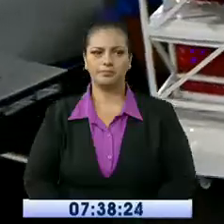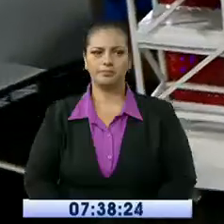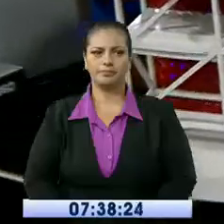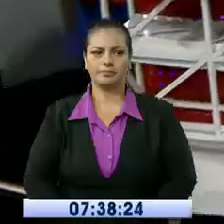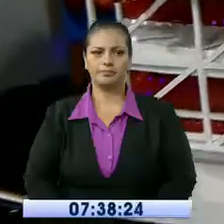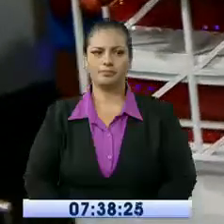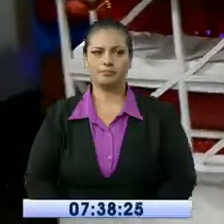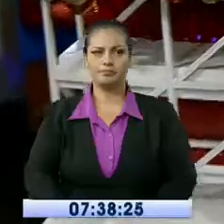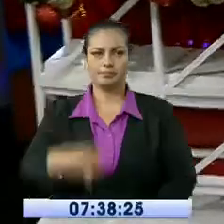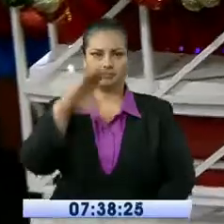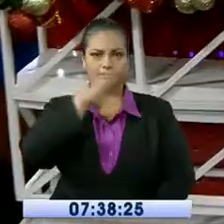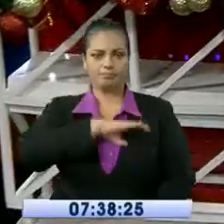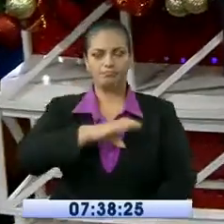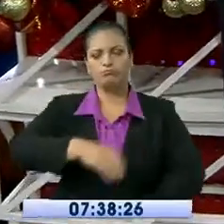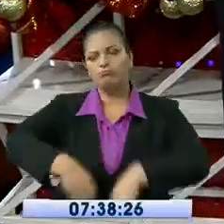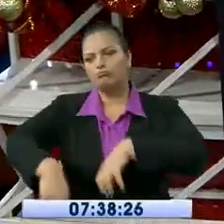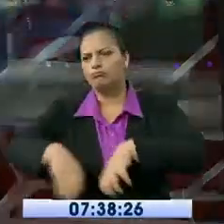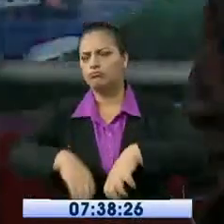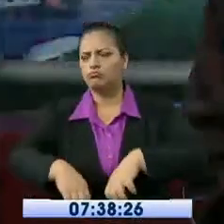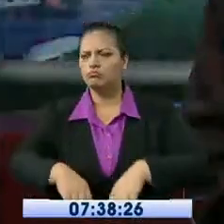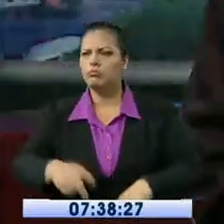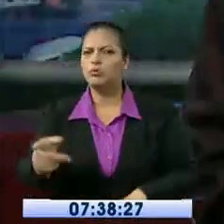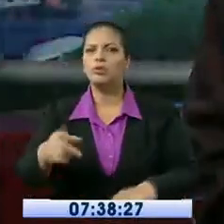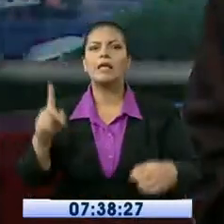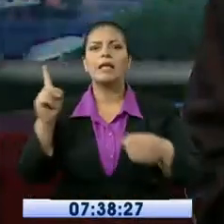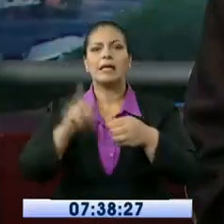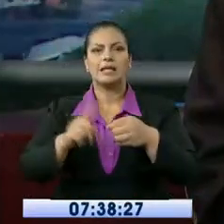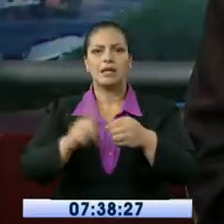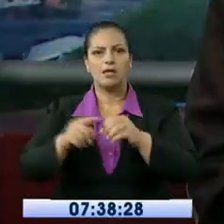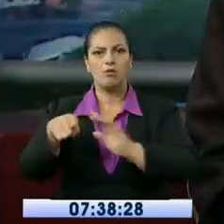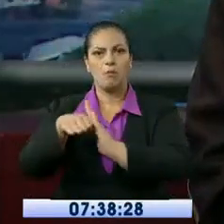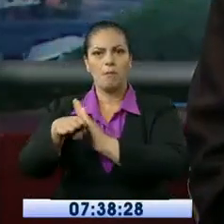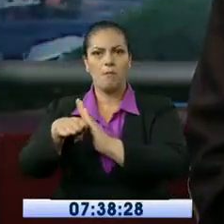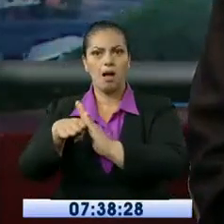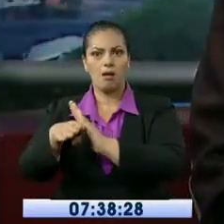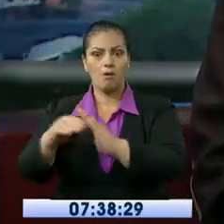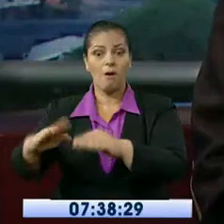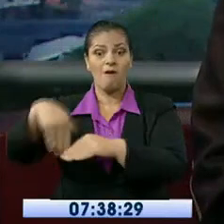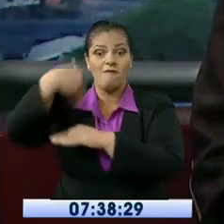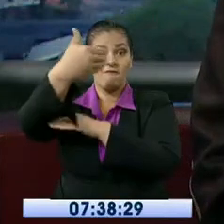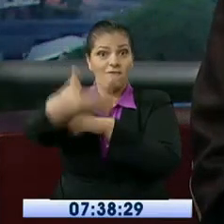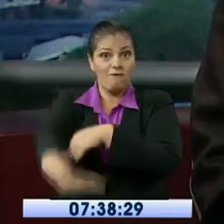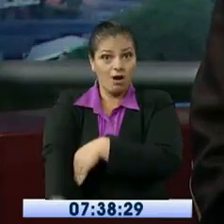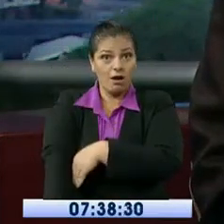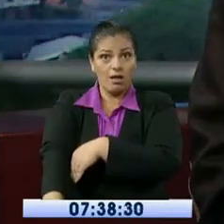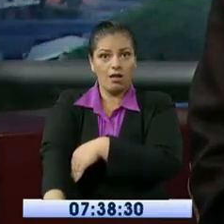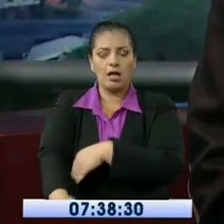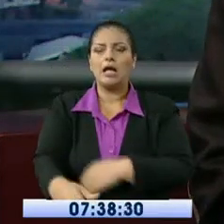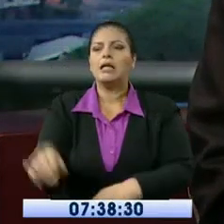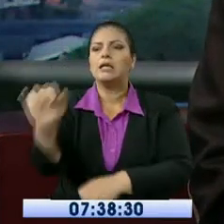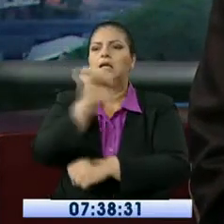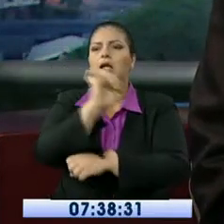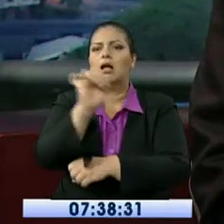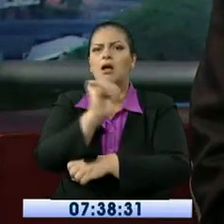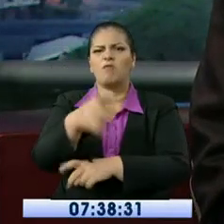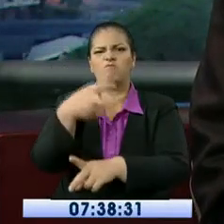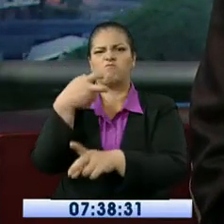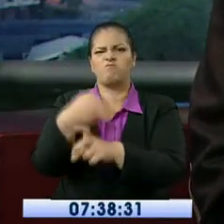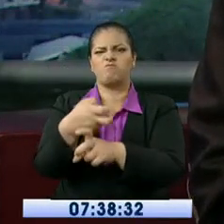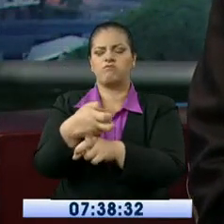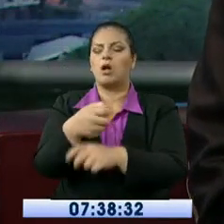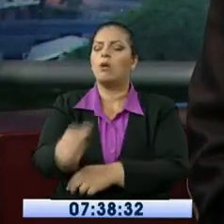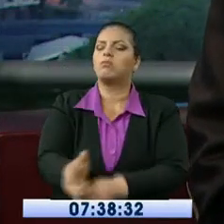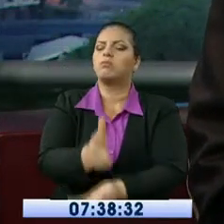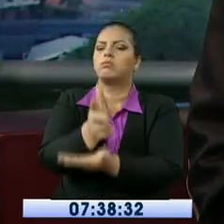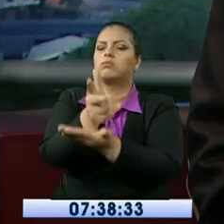y si a frustró el asalto a un carro blindado de los exteriores de una agencia bancaria ubicada en el norte de egipto y detuvo a cuatro presuntos delincuentes